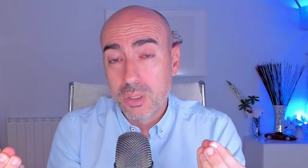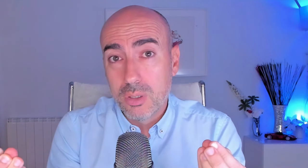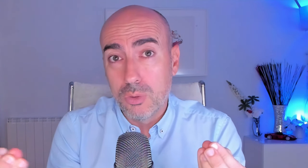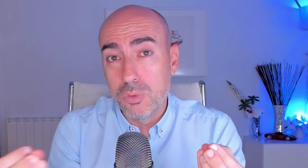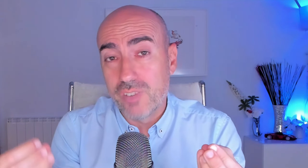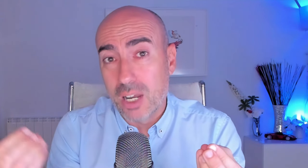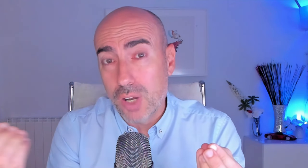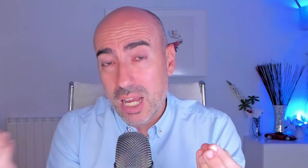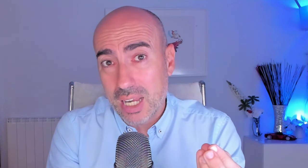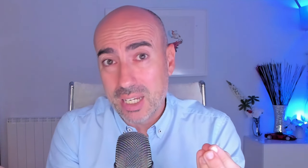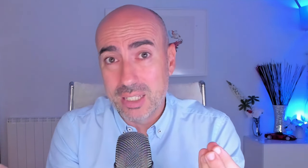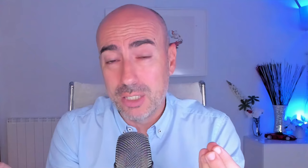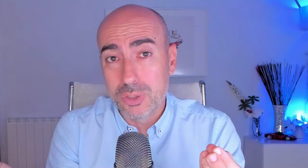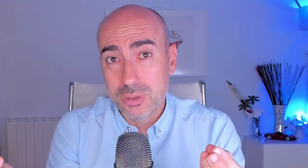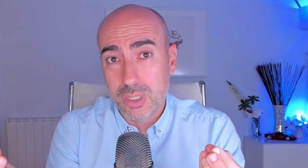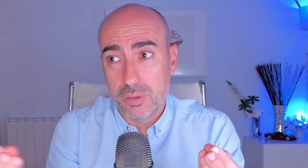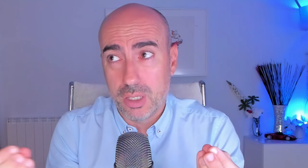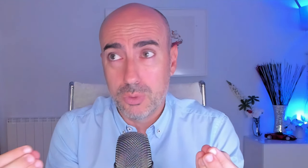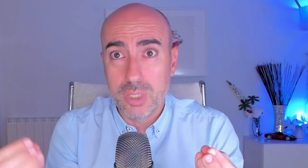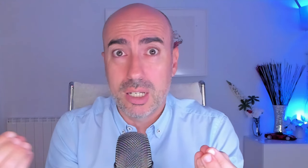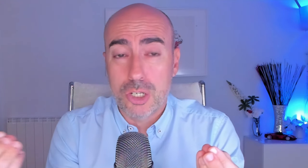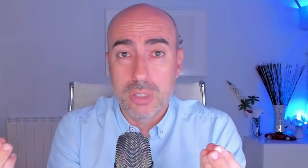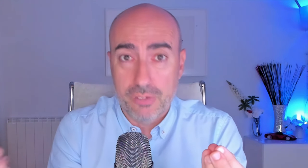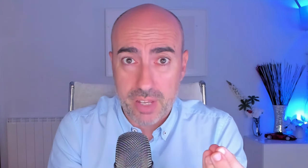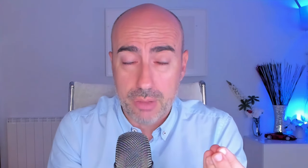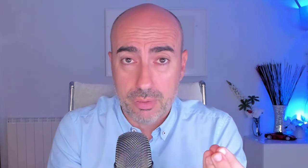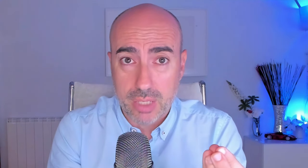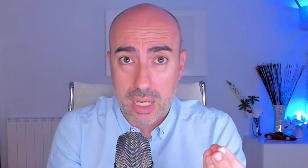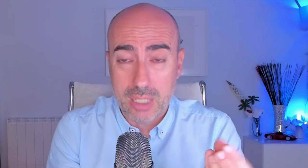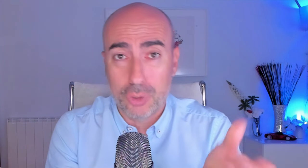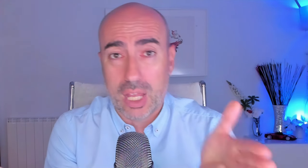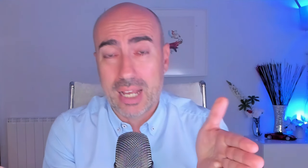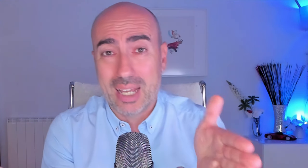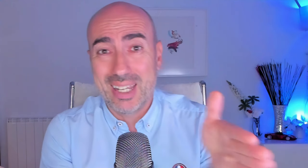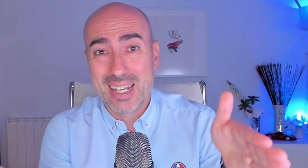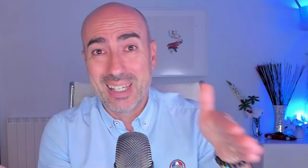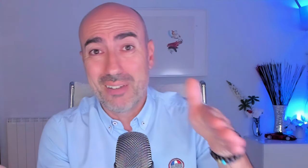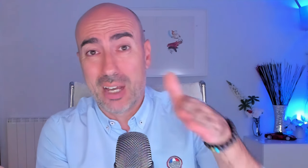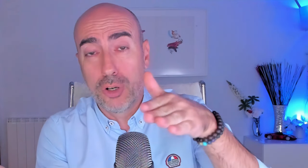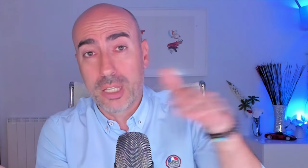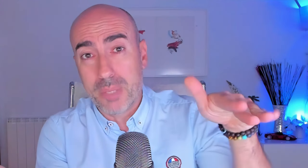permite un valor añadido, es decir, un ingreso diferencial en toda